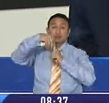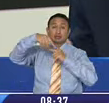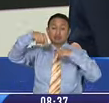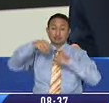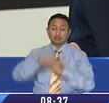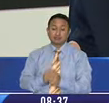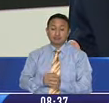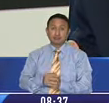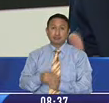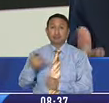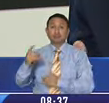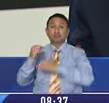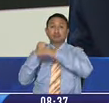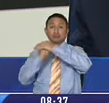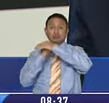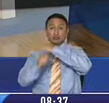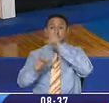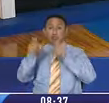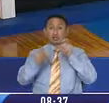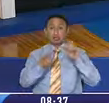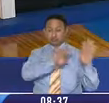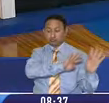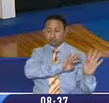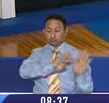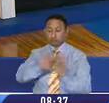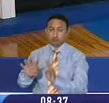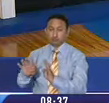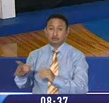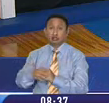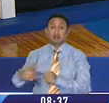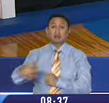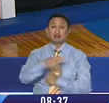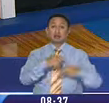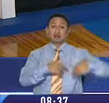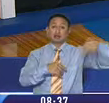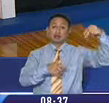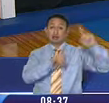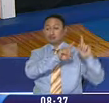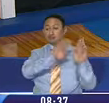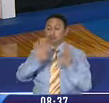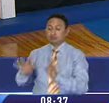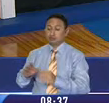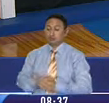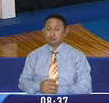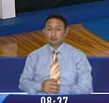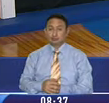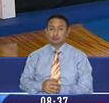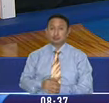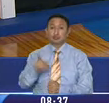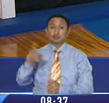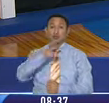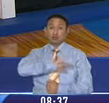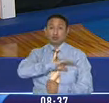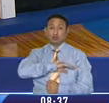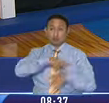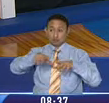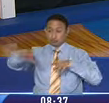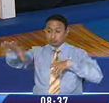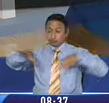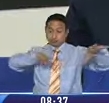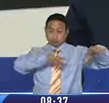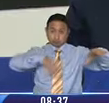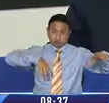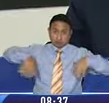nutra al metro de Quito con todos los habitantes que viven en Carapungo y en Calderón Rojo. ¿Va a descentralizar el municipio?